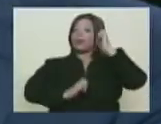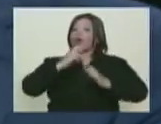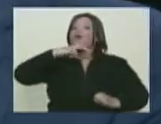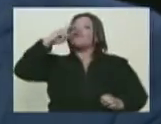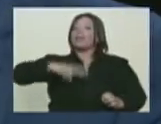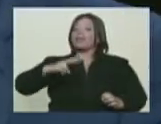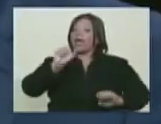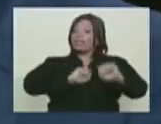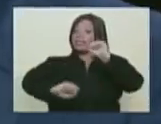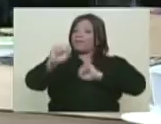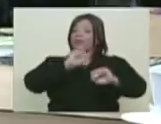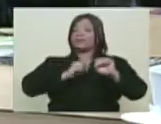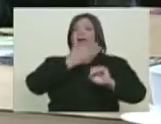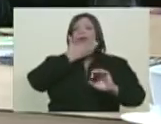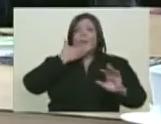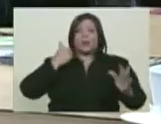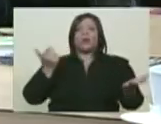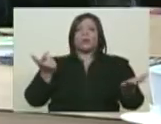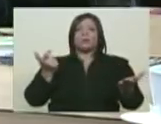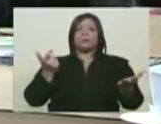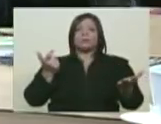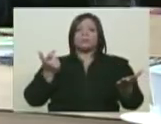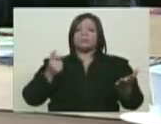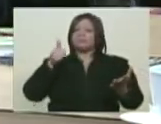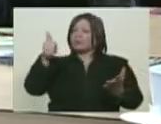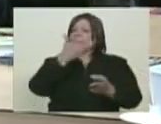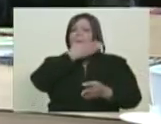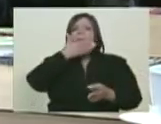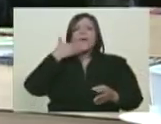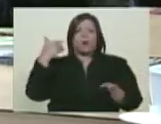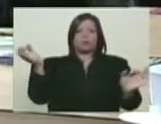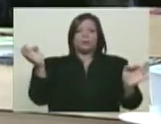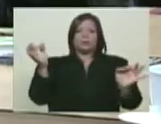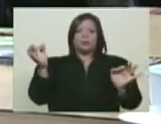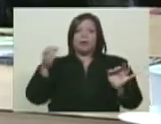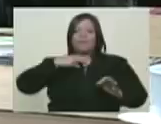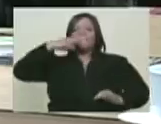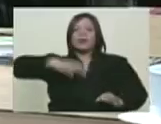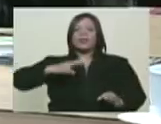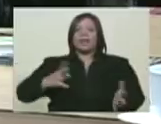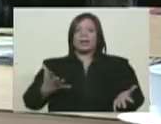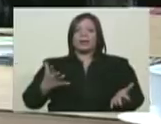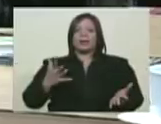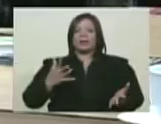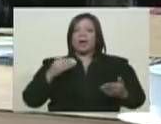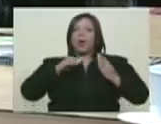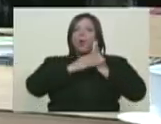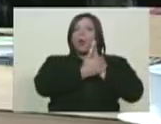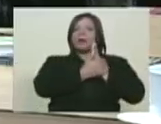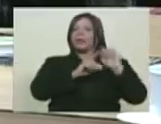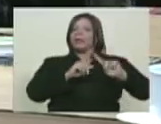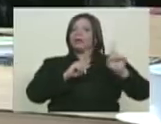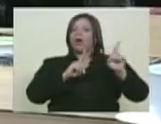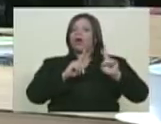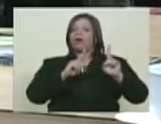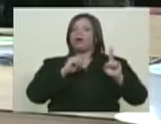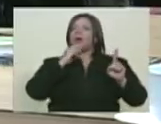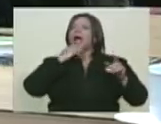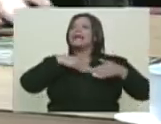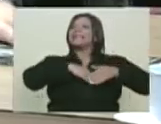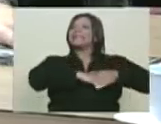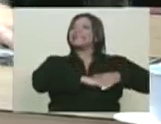verdad y siempre ha funcionado así. Y no me vayan a censurar por decir estas cosas.